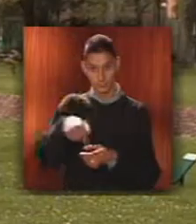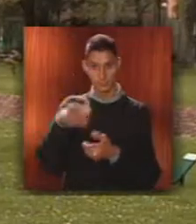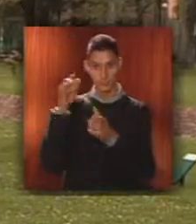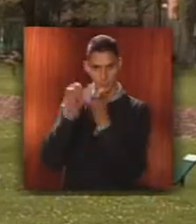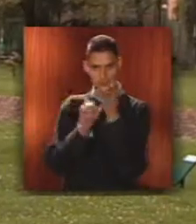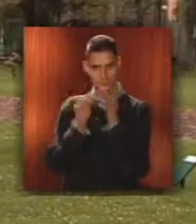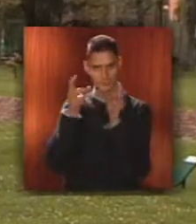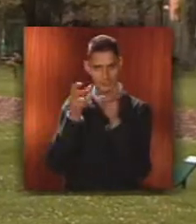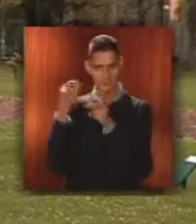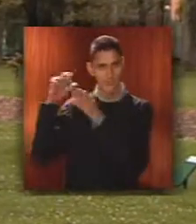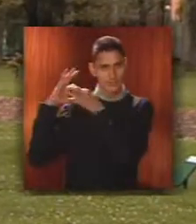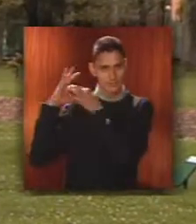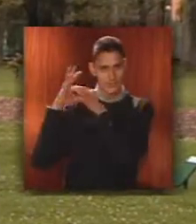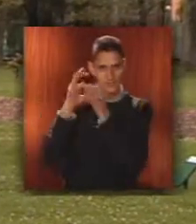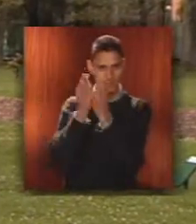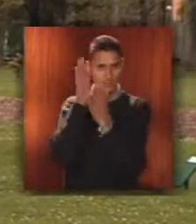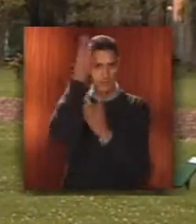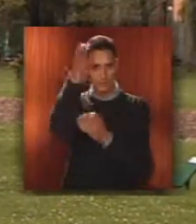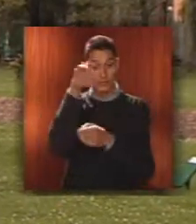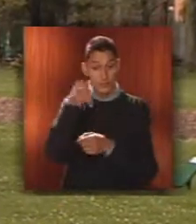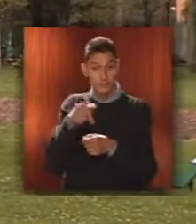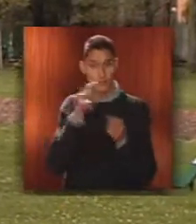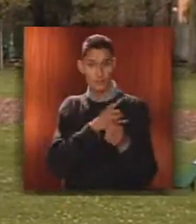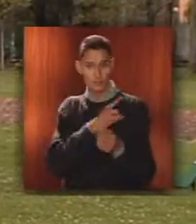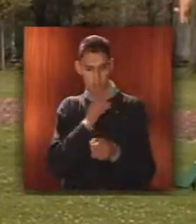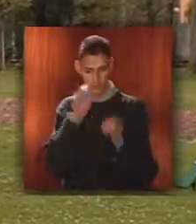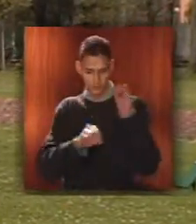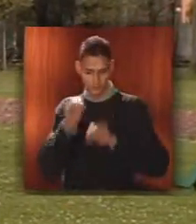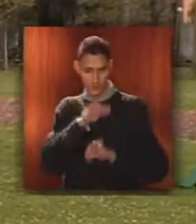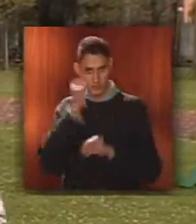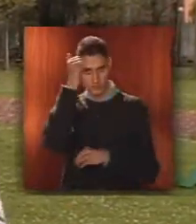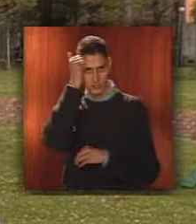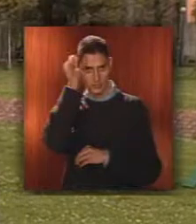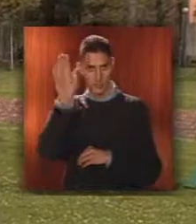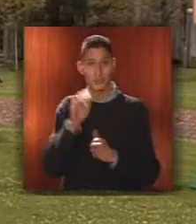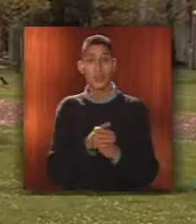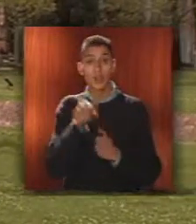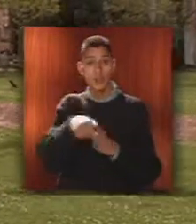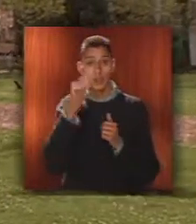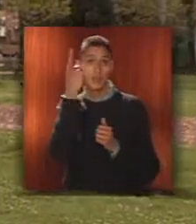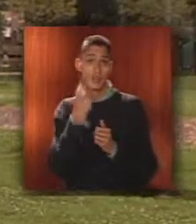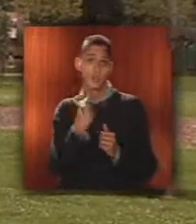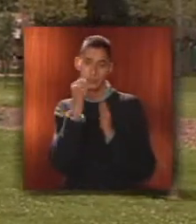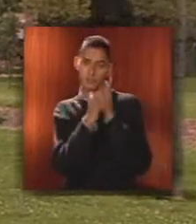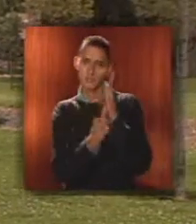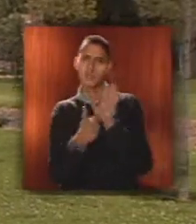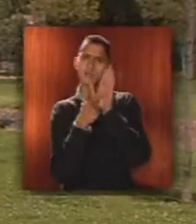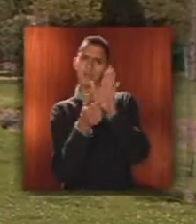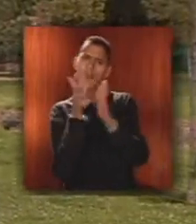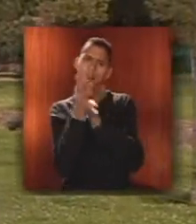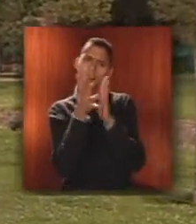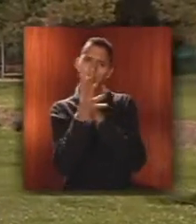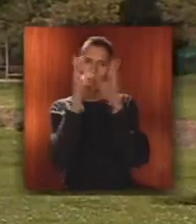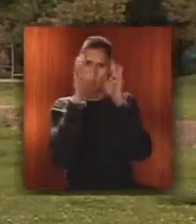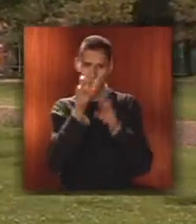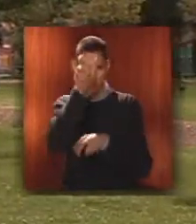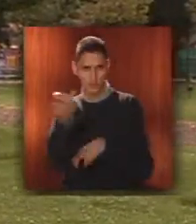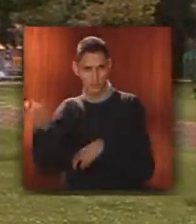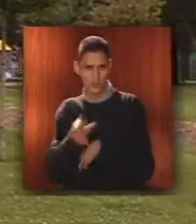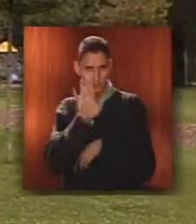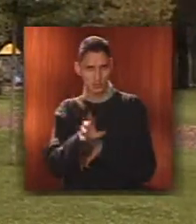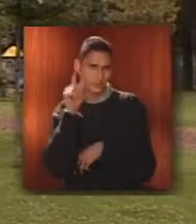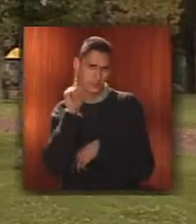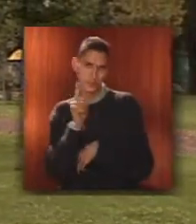Bienvenidos a Historias con Futuro, un espacio realizado por la Universidad Pedagógica Nacional. En nuestro programa de hoy hablaremos acerca de las personas con